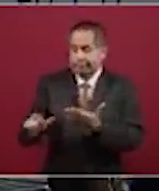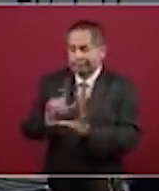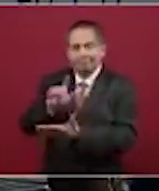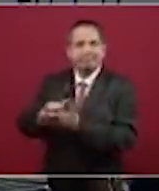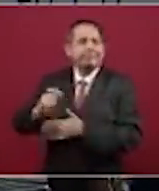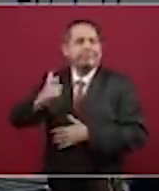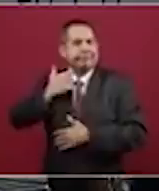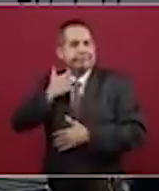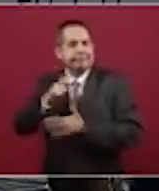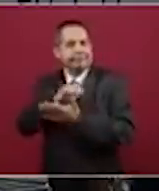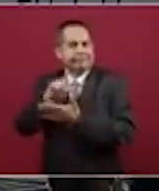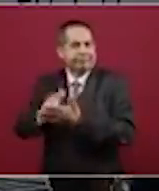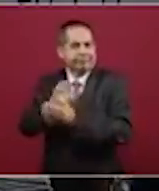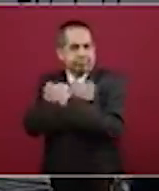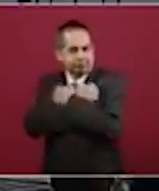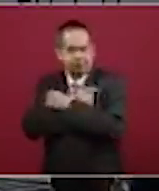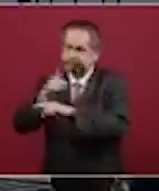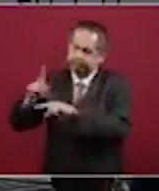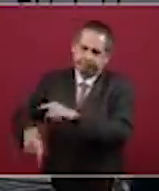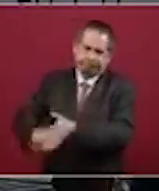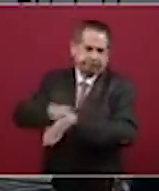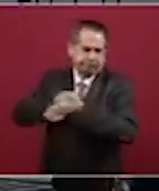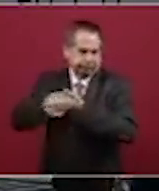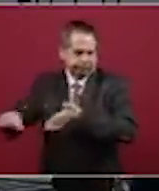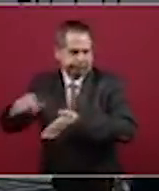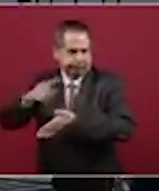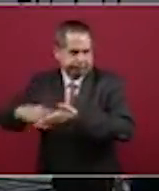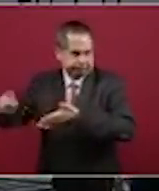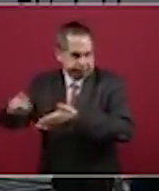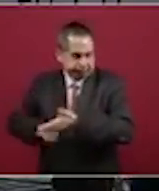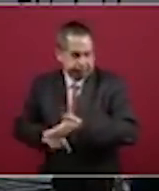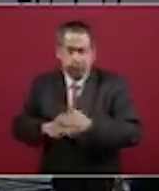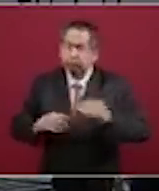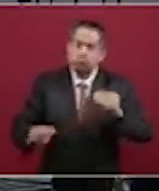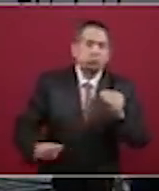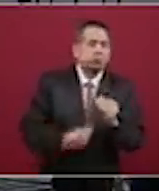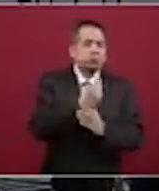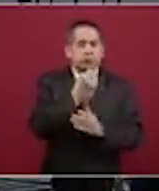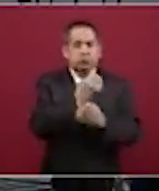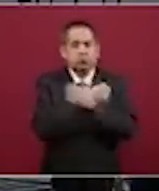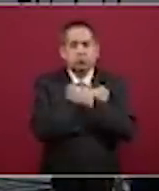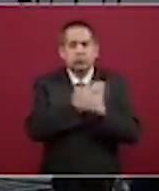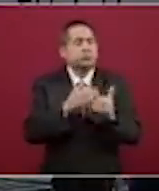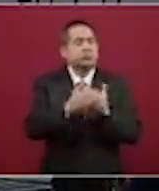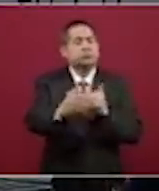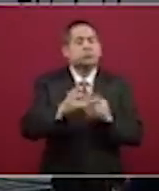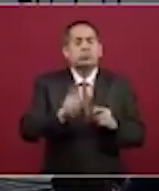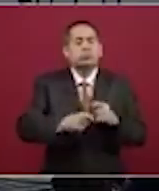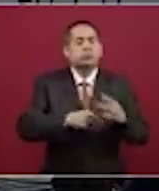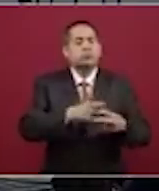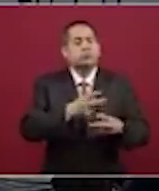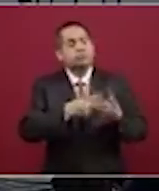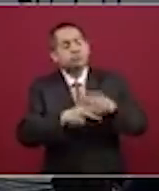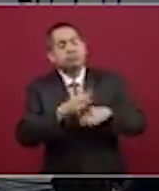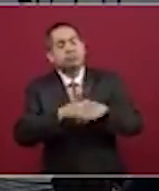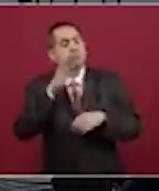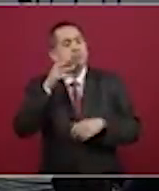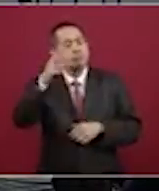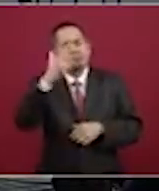reforma educativa y hacer una nueva educación pública, porque lo mejor de la educación pública está por